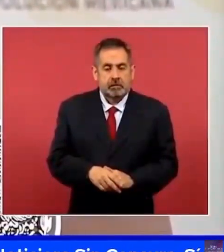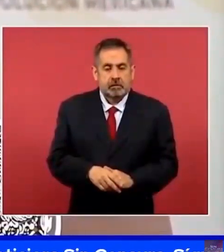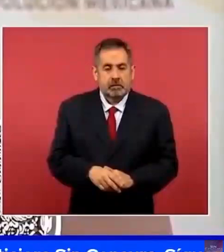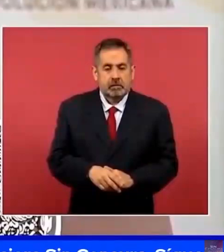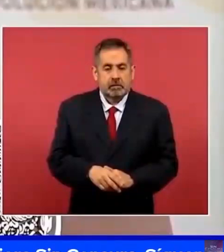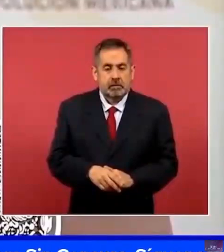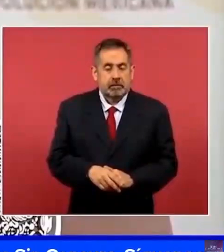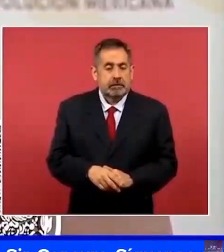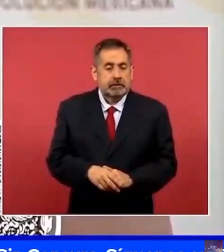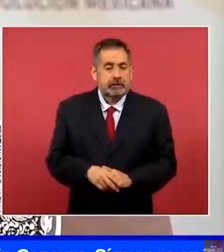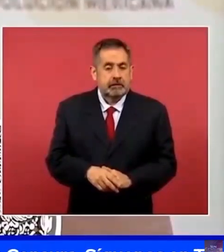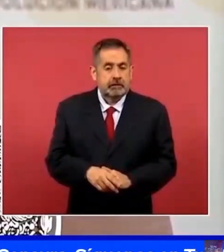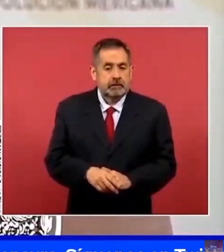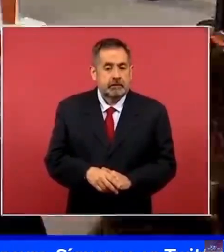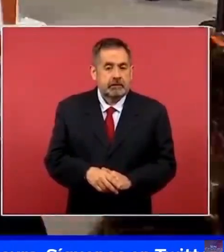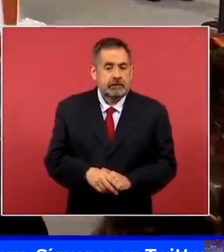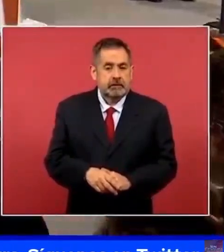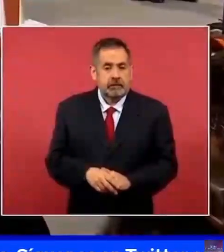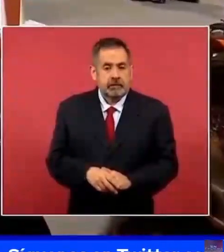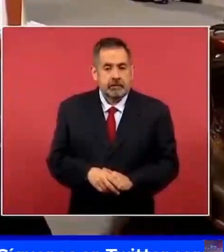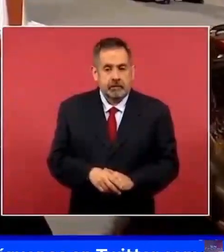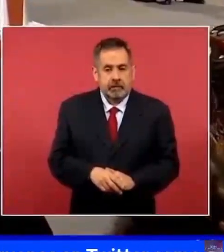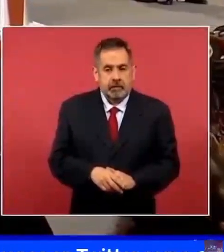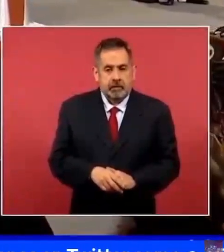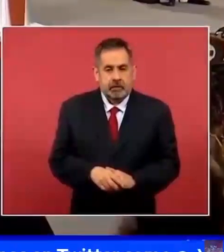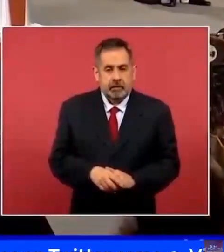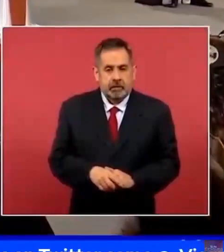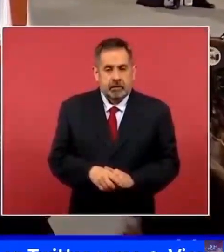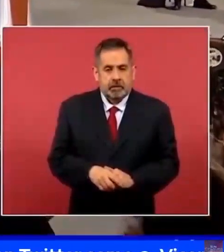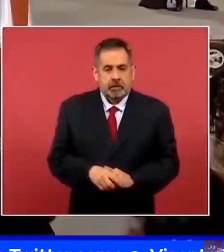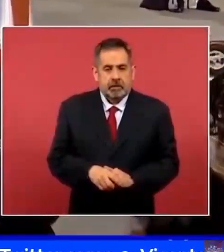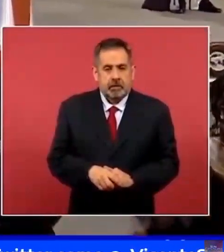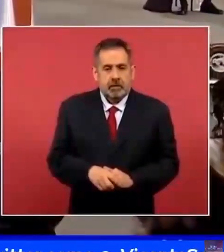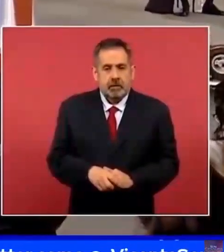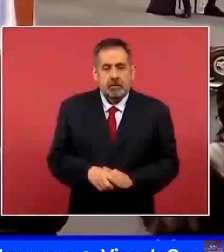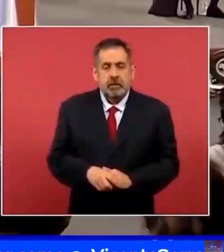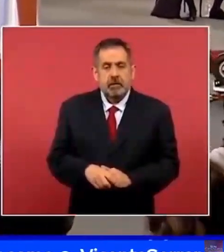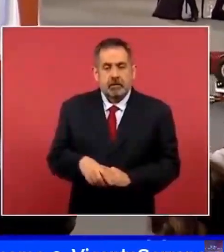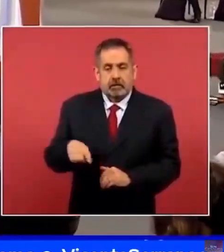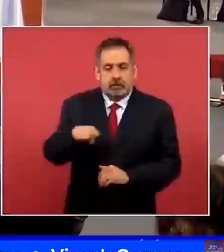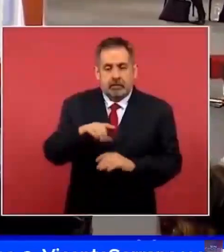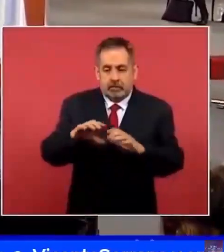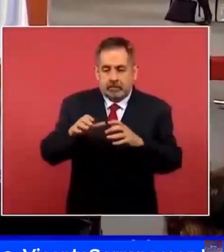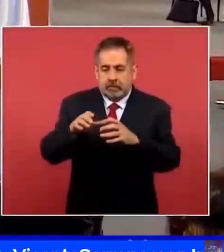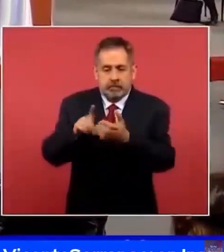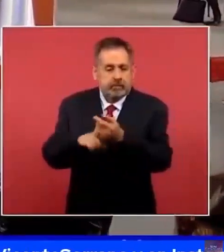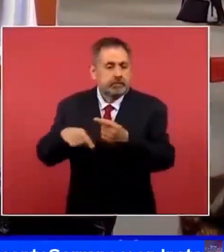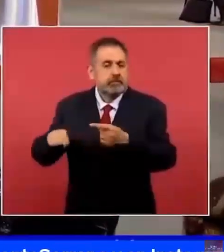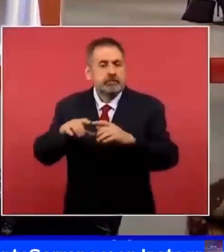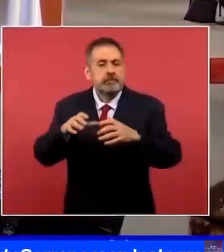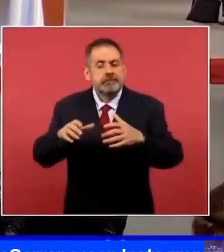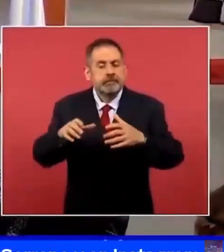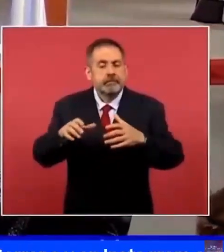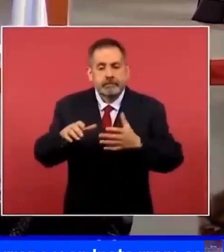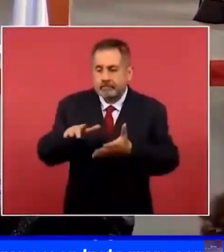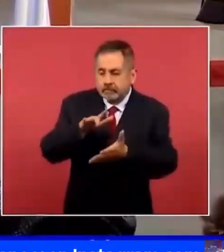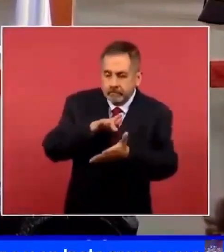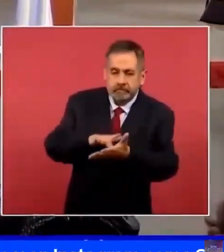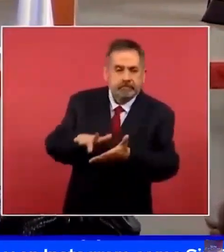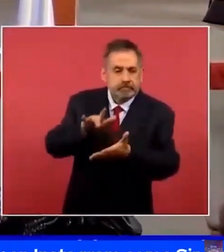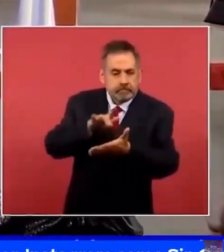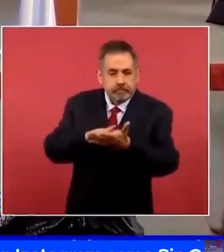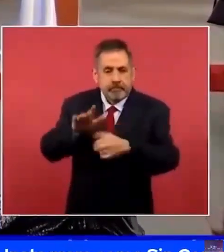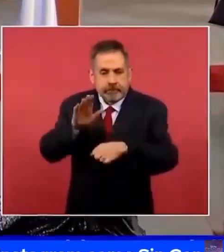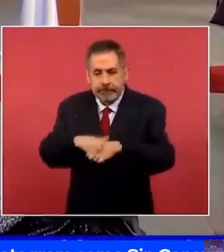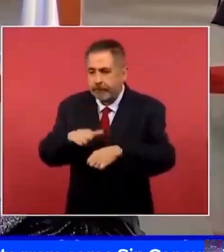son los sectores a los que estamos apoyando